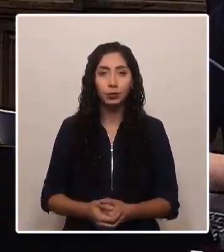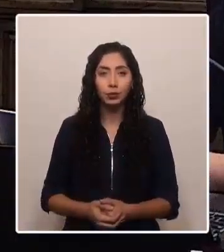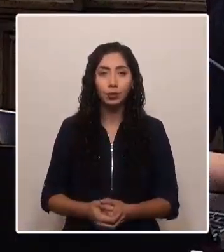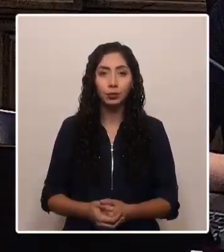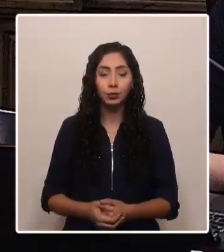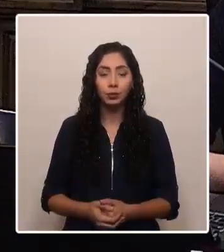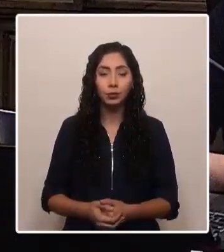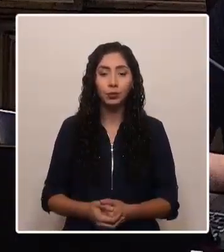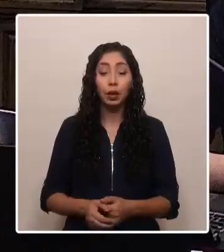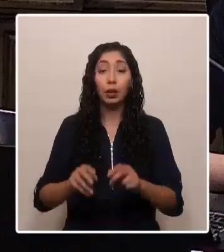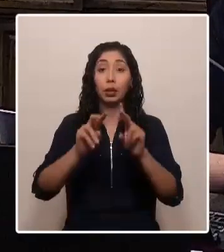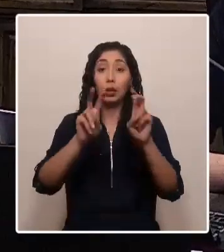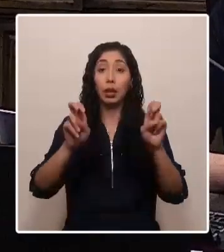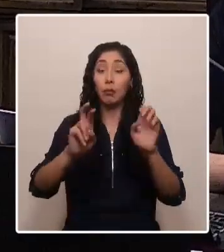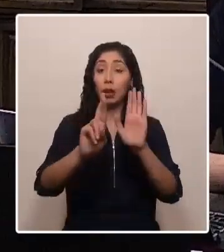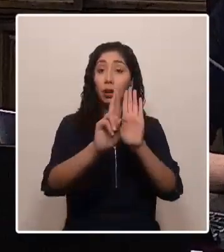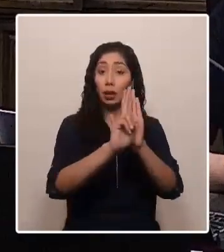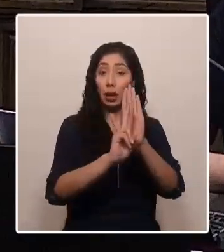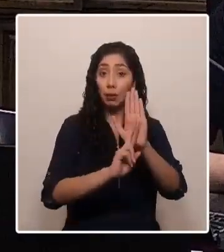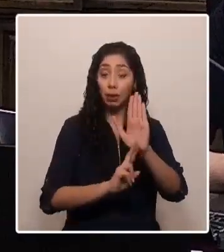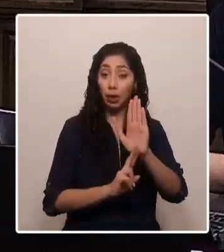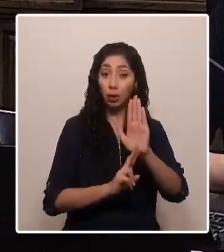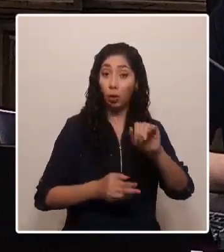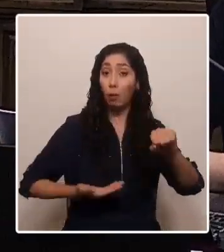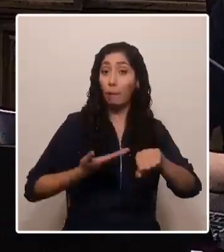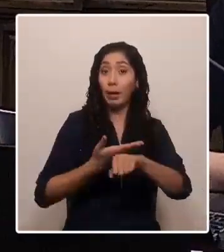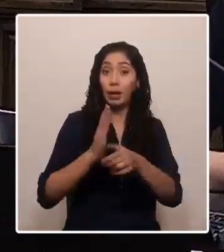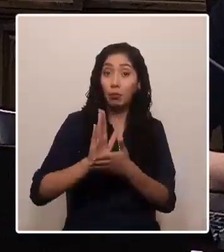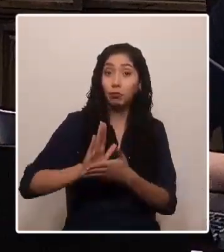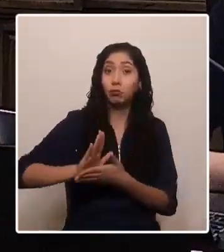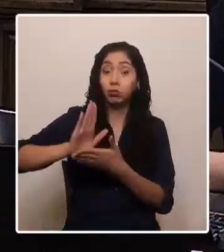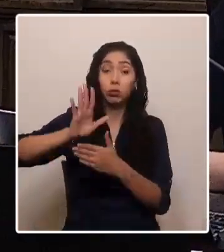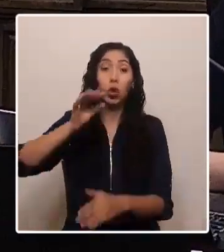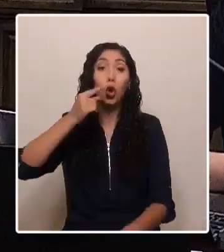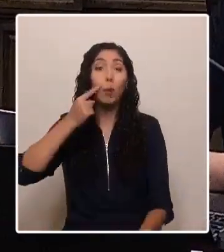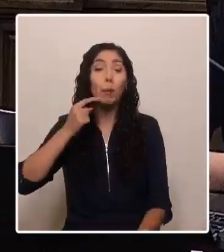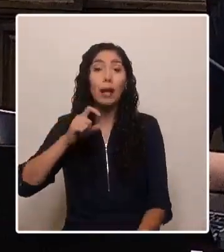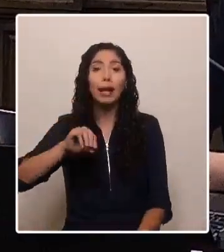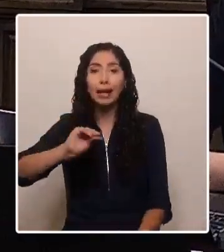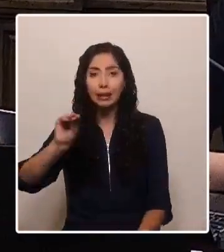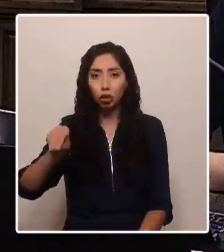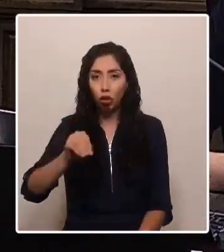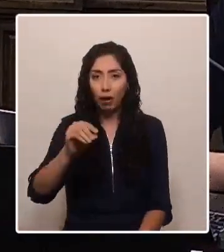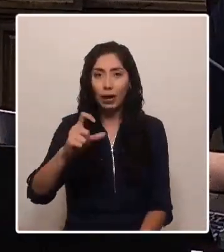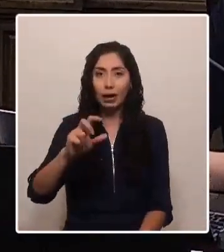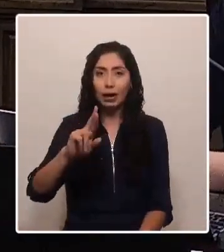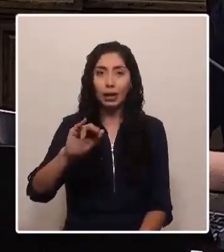Por un punto reglamentario ha pedido la palabra el convencional Cristóbal Andrade.